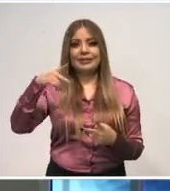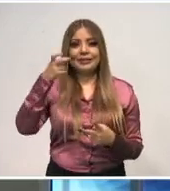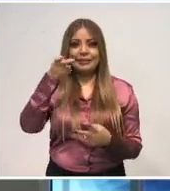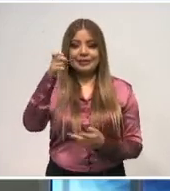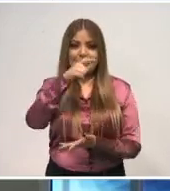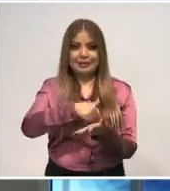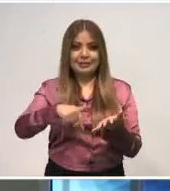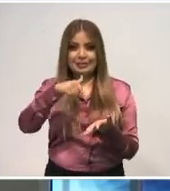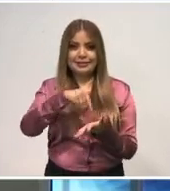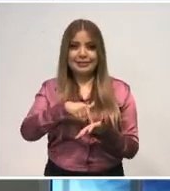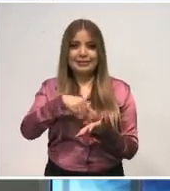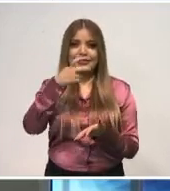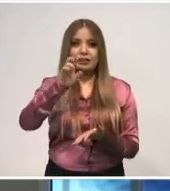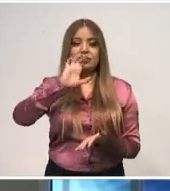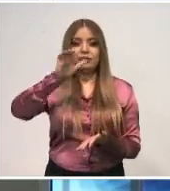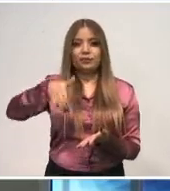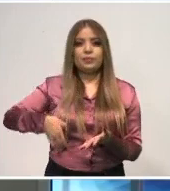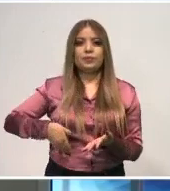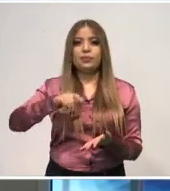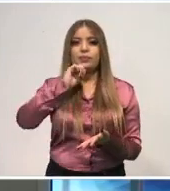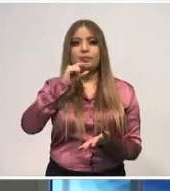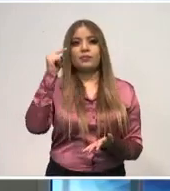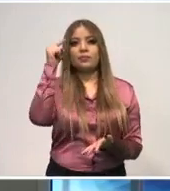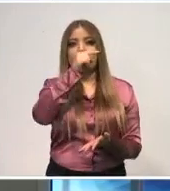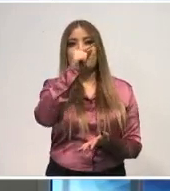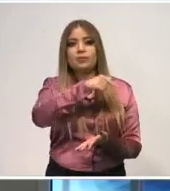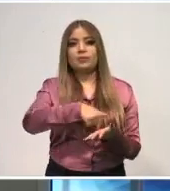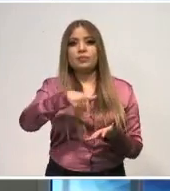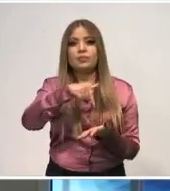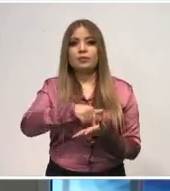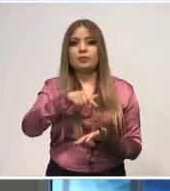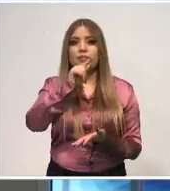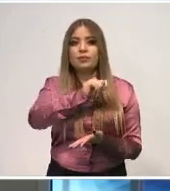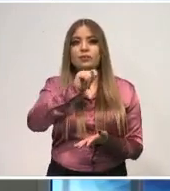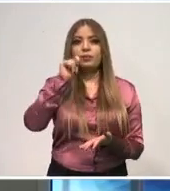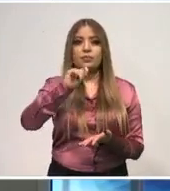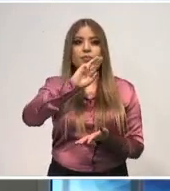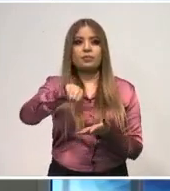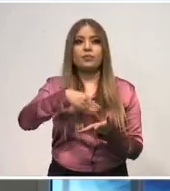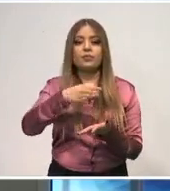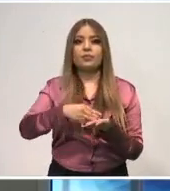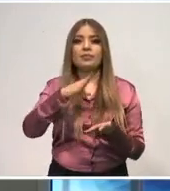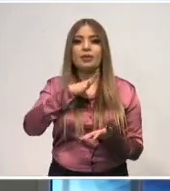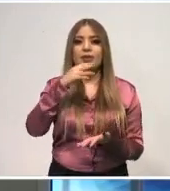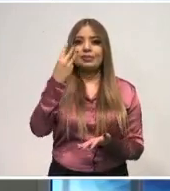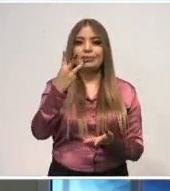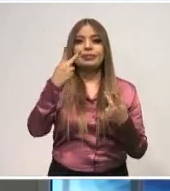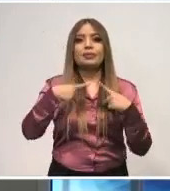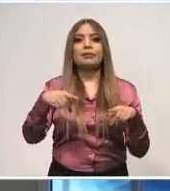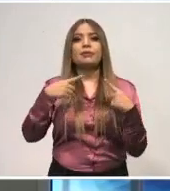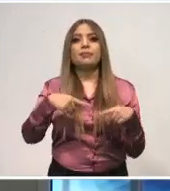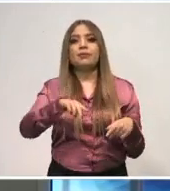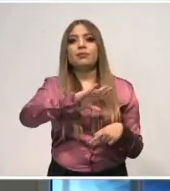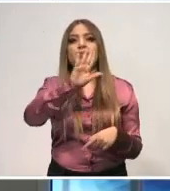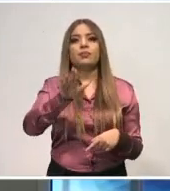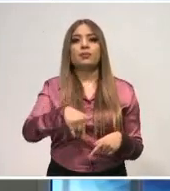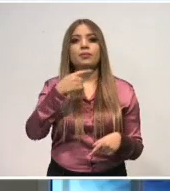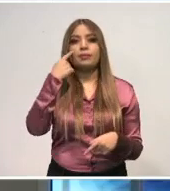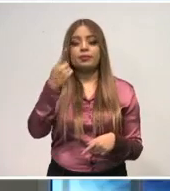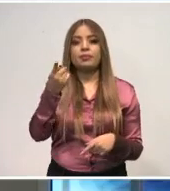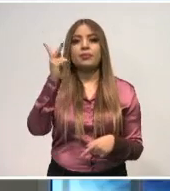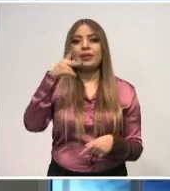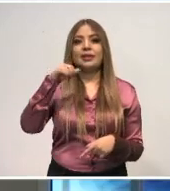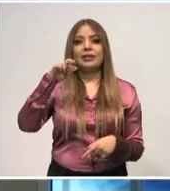lugar, en este accidente que tiene registrado en la carretera Torreón-Matamoros. Tengo como saldo 3 personas fallecidas y pues bueno, Kirk se